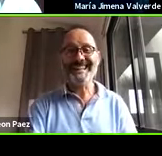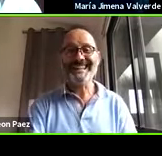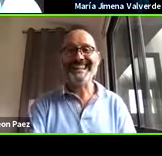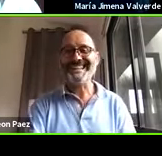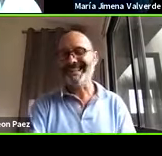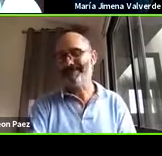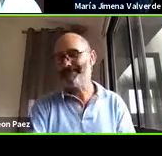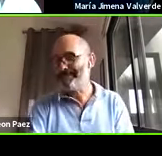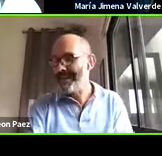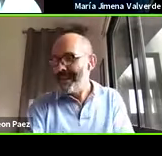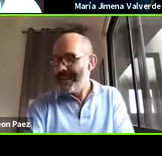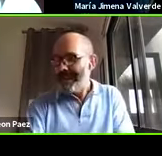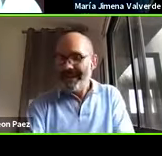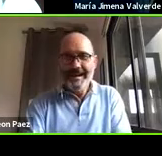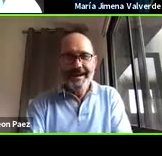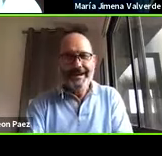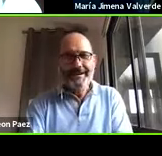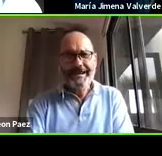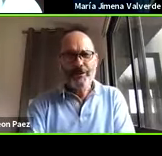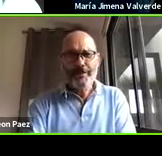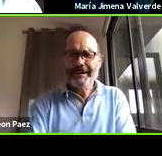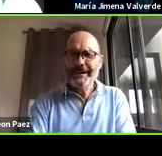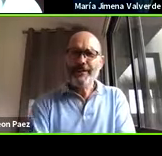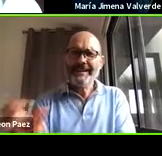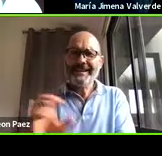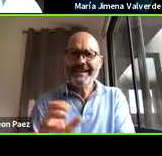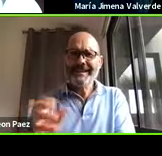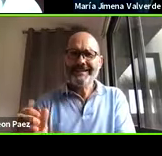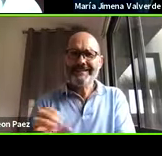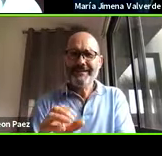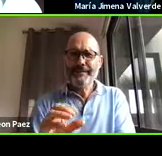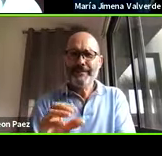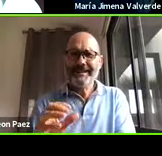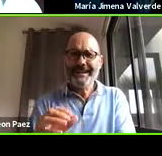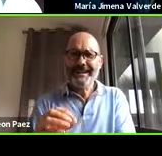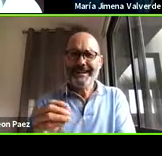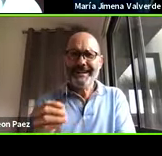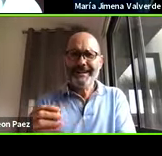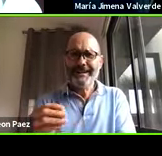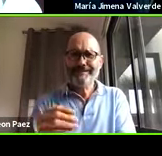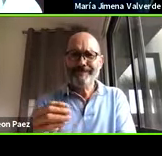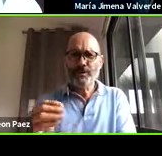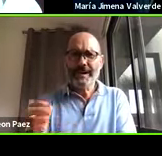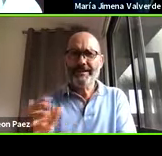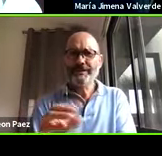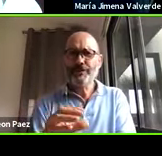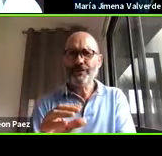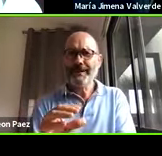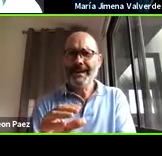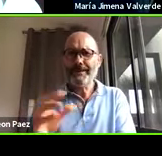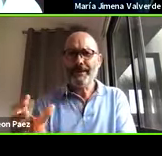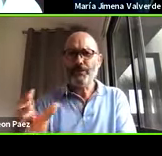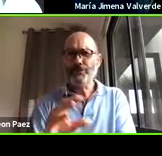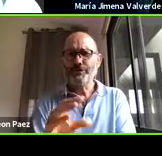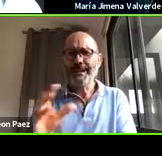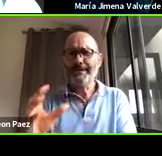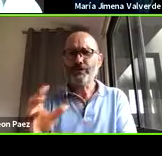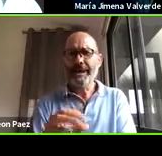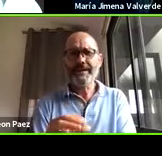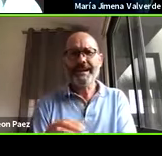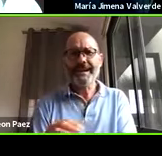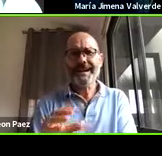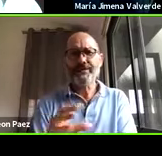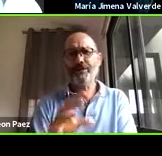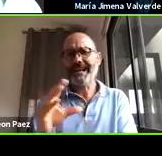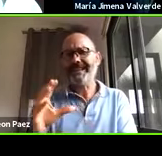año 2013 quiero quiero plantear de repente la visión en la producción cinematográfica